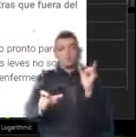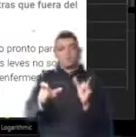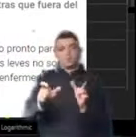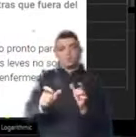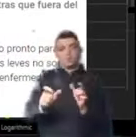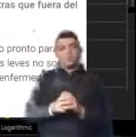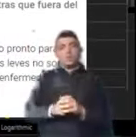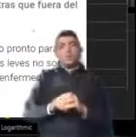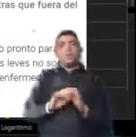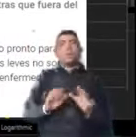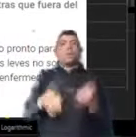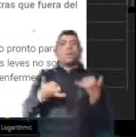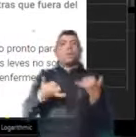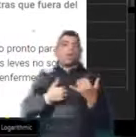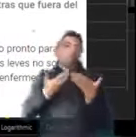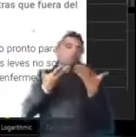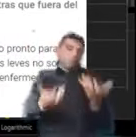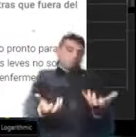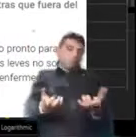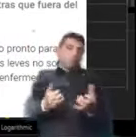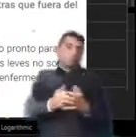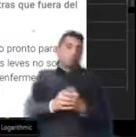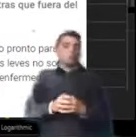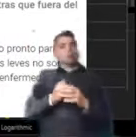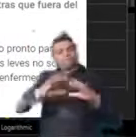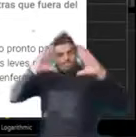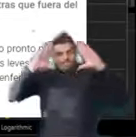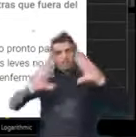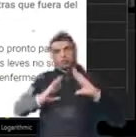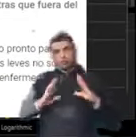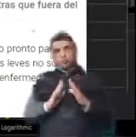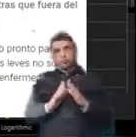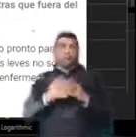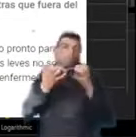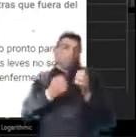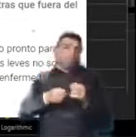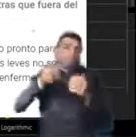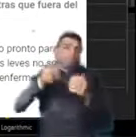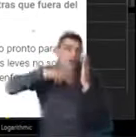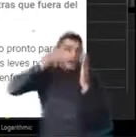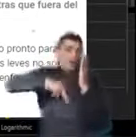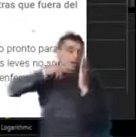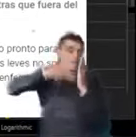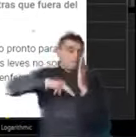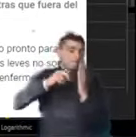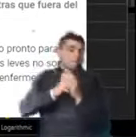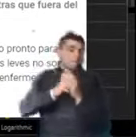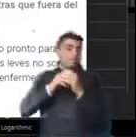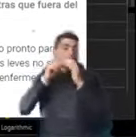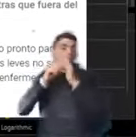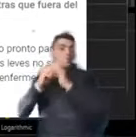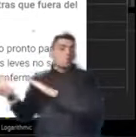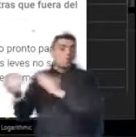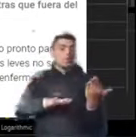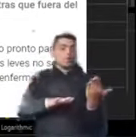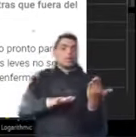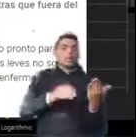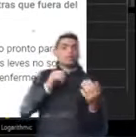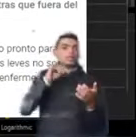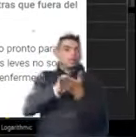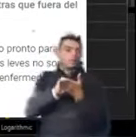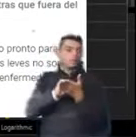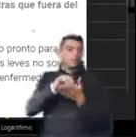que prestaran atención y quisiera leerles esta parte del grado de mortalidad según la OMS. Dice que el índice de letalidad del nuevo coronavirus entre